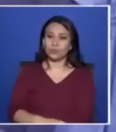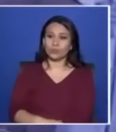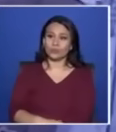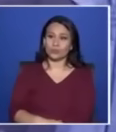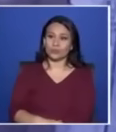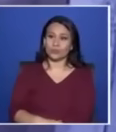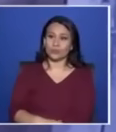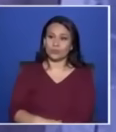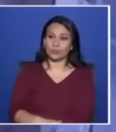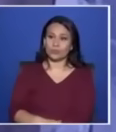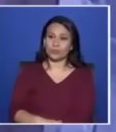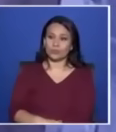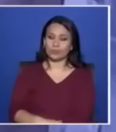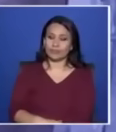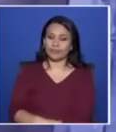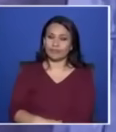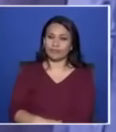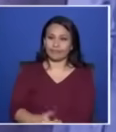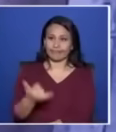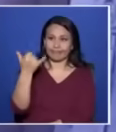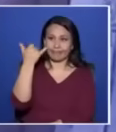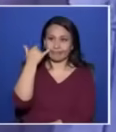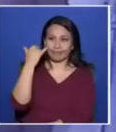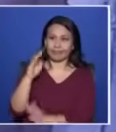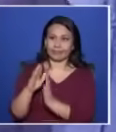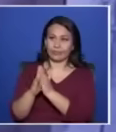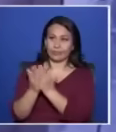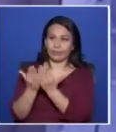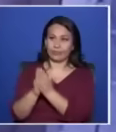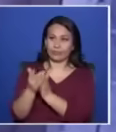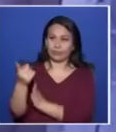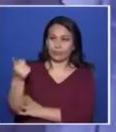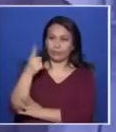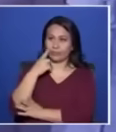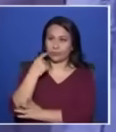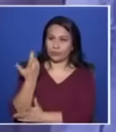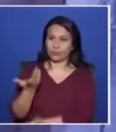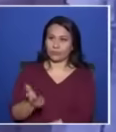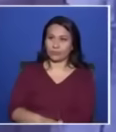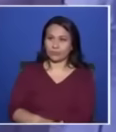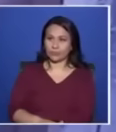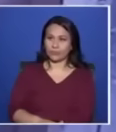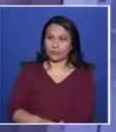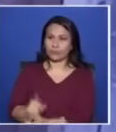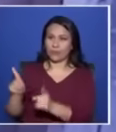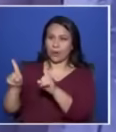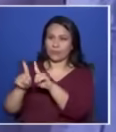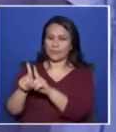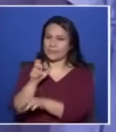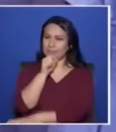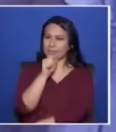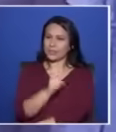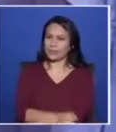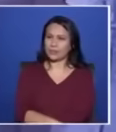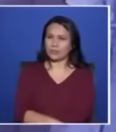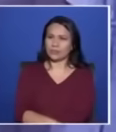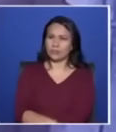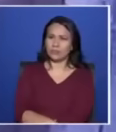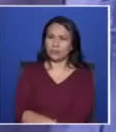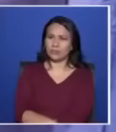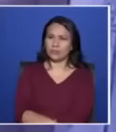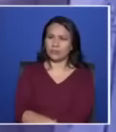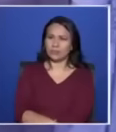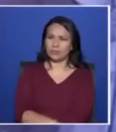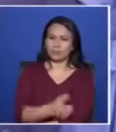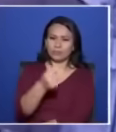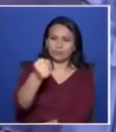la señora y el celular y la billetera al hombre. Parece una pareja de la tercera edad. Es un hombre